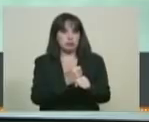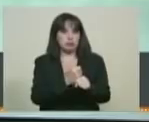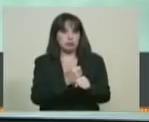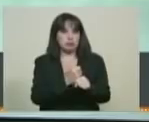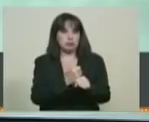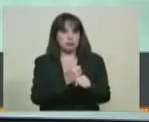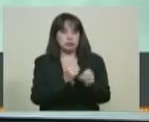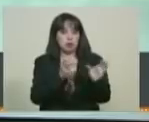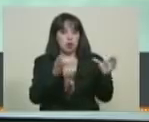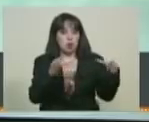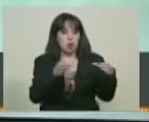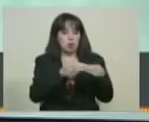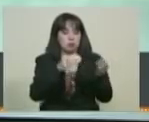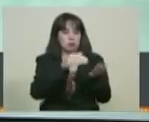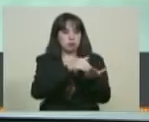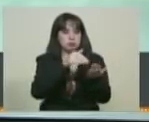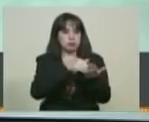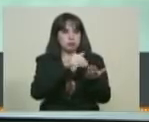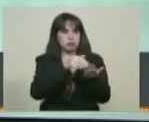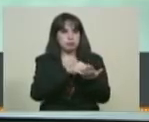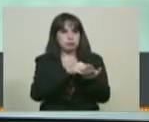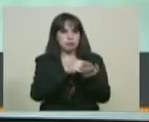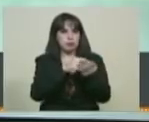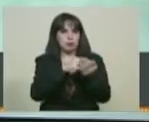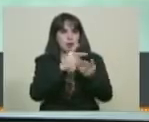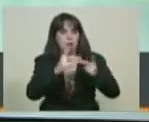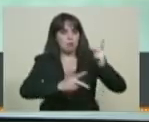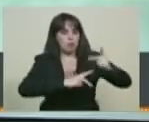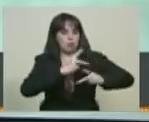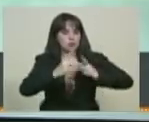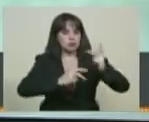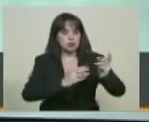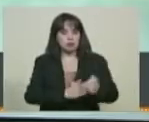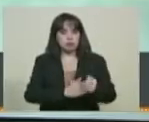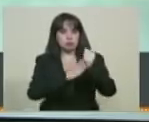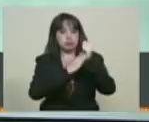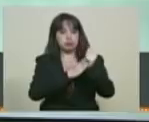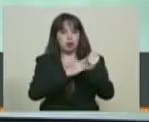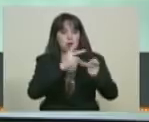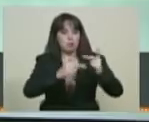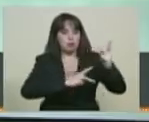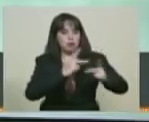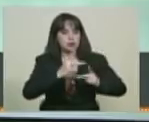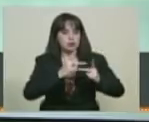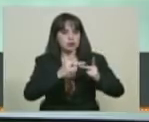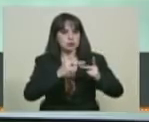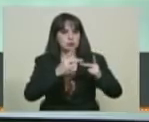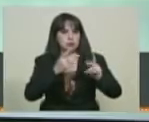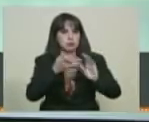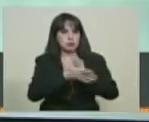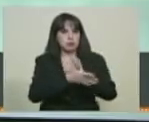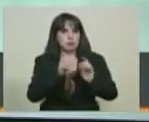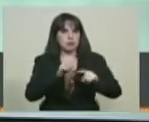Una clase obrera produciendo y dirigiendo los procesos productivos.